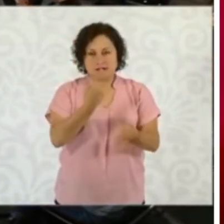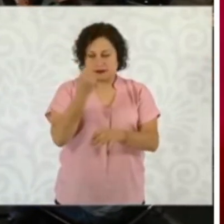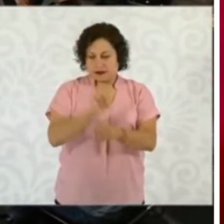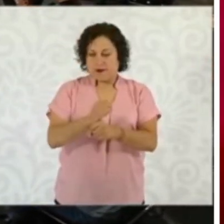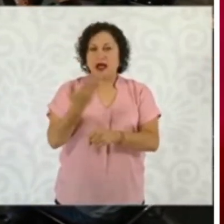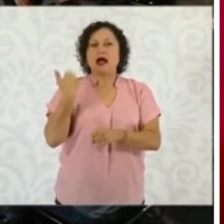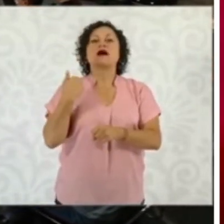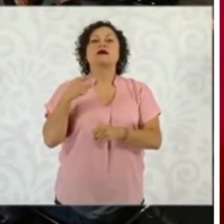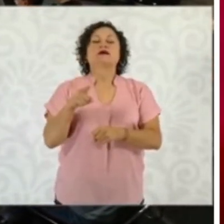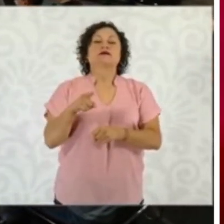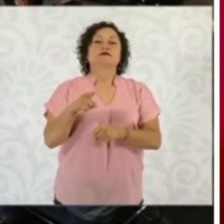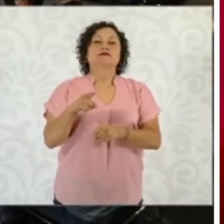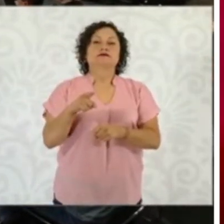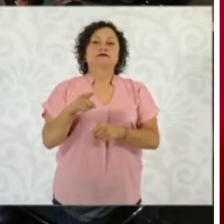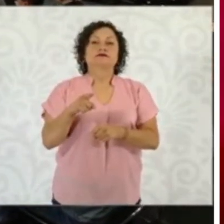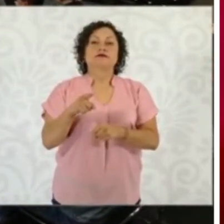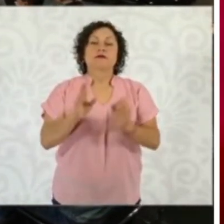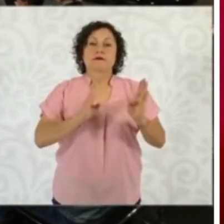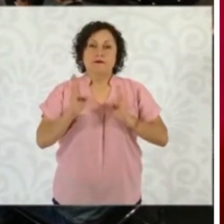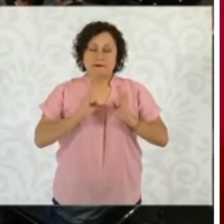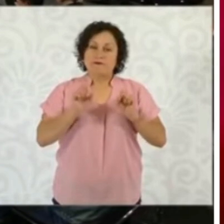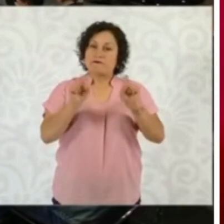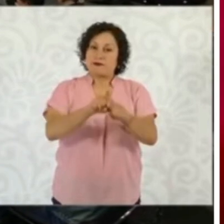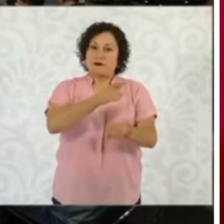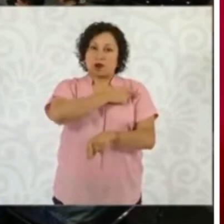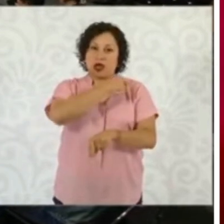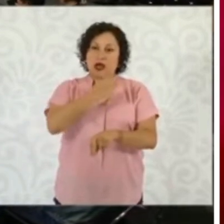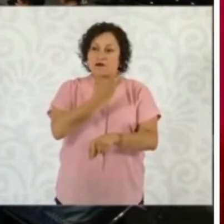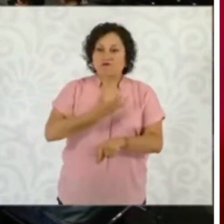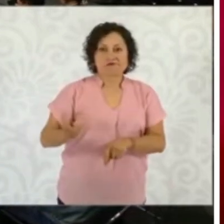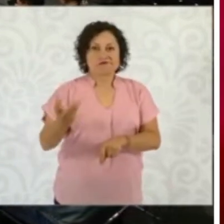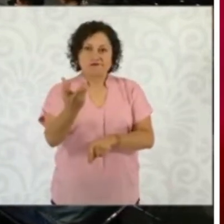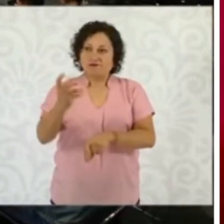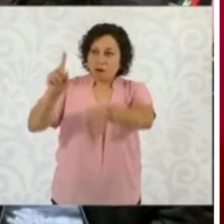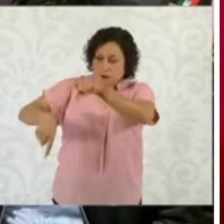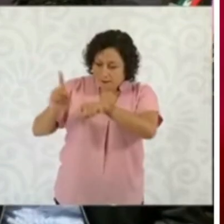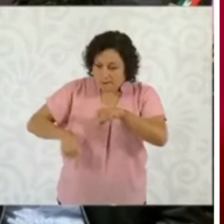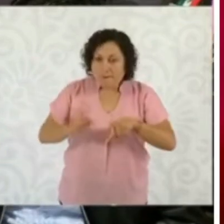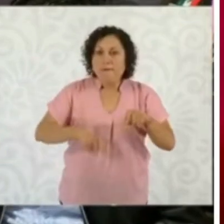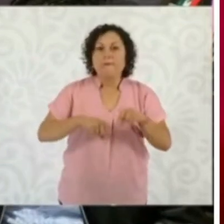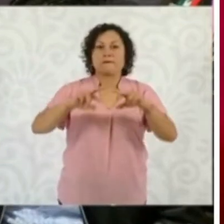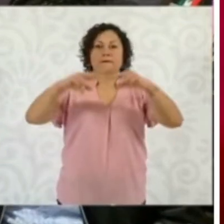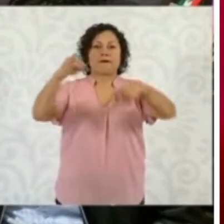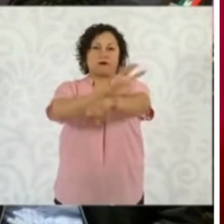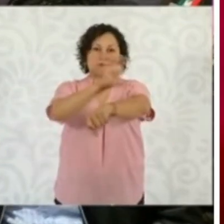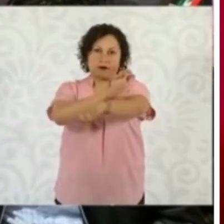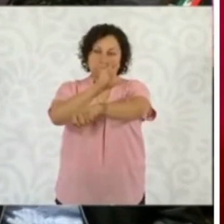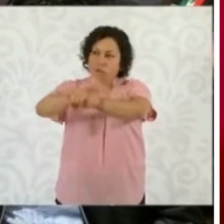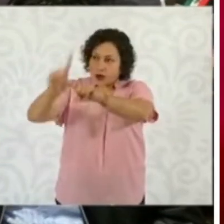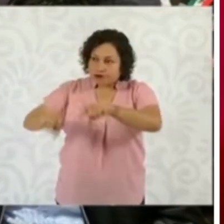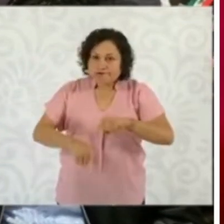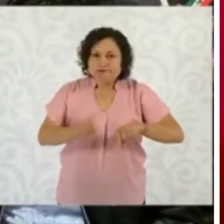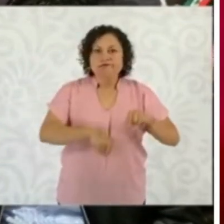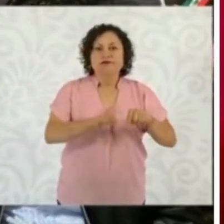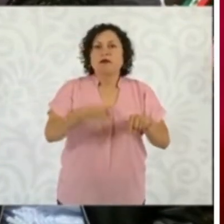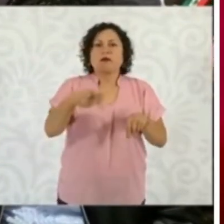semanas por parte de las Fuerzas Armadas y también de la Guardia Nacional, en donde pues pudieron desactivar estas tomas clandestinas de energía, pero sin que hubiera detenidos o